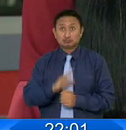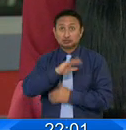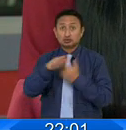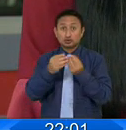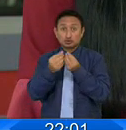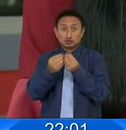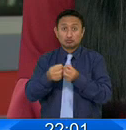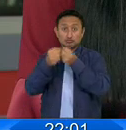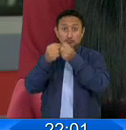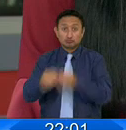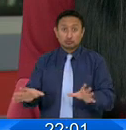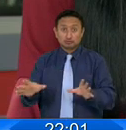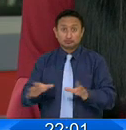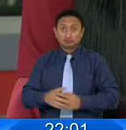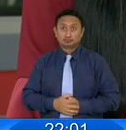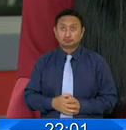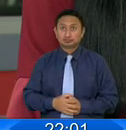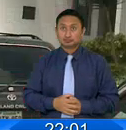de sus depósitos.